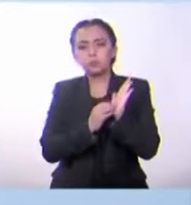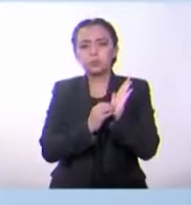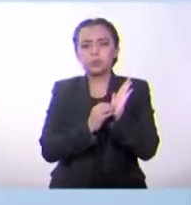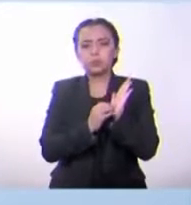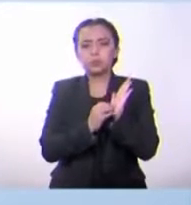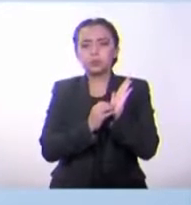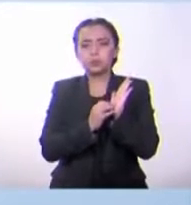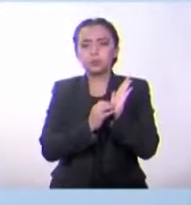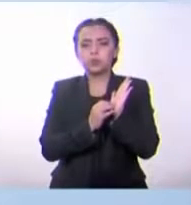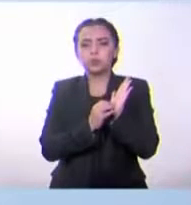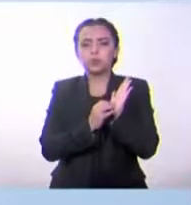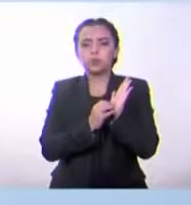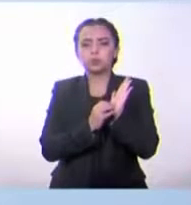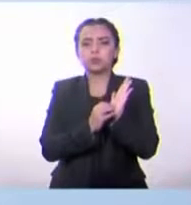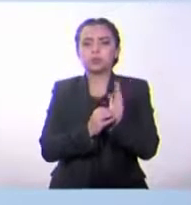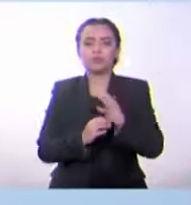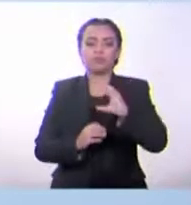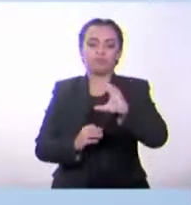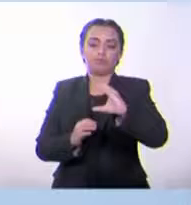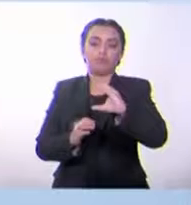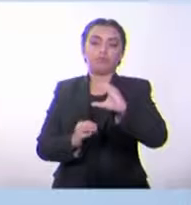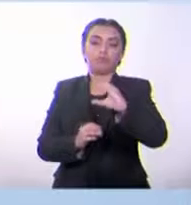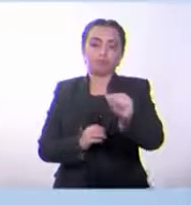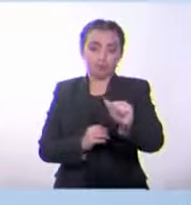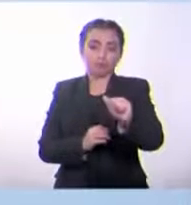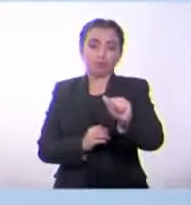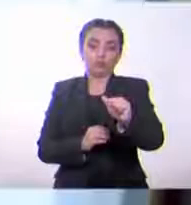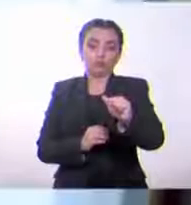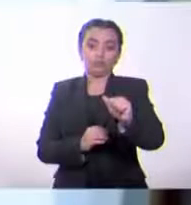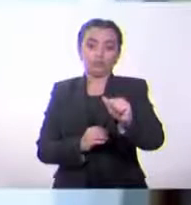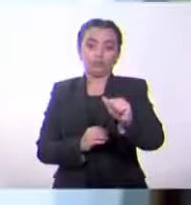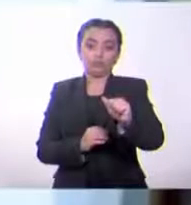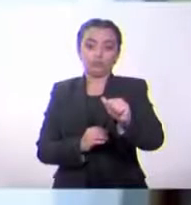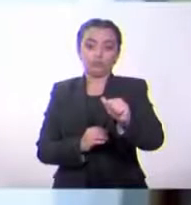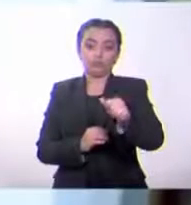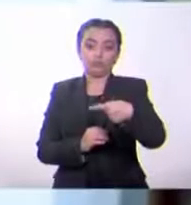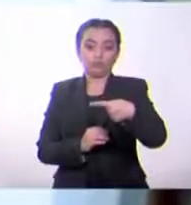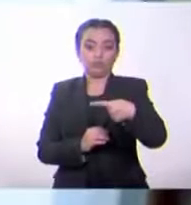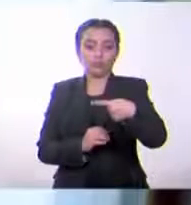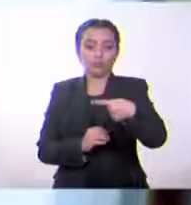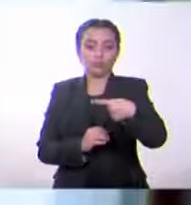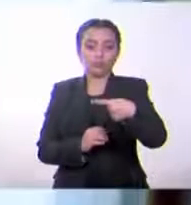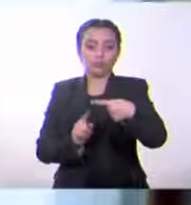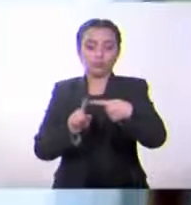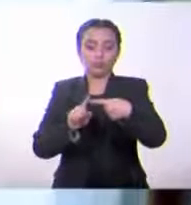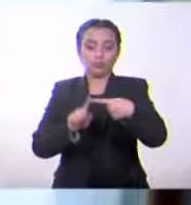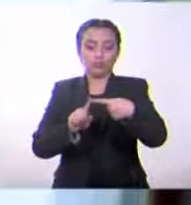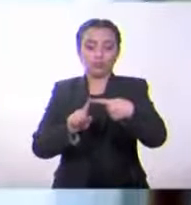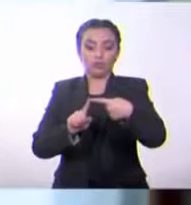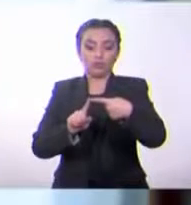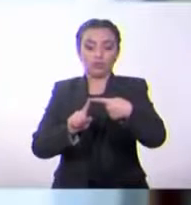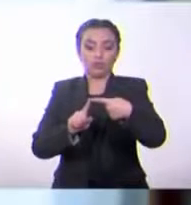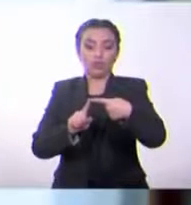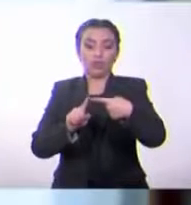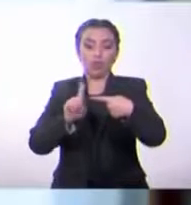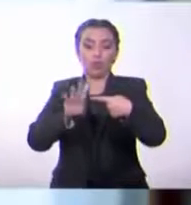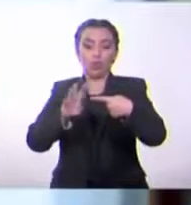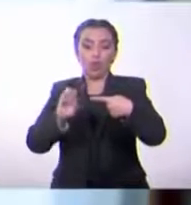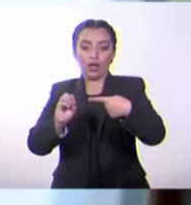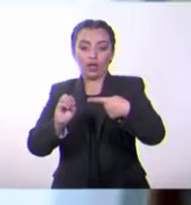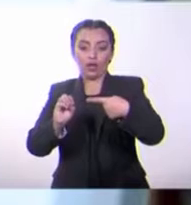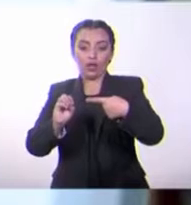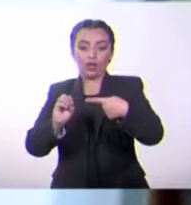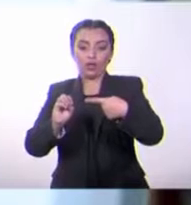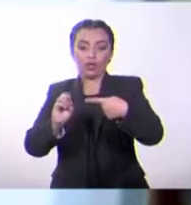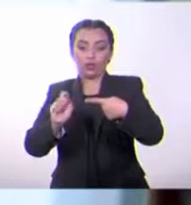el calcio es la misma, porque 40.08 por 1 es el mismo número.